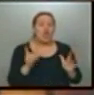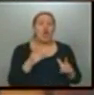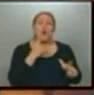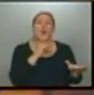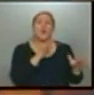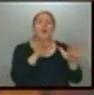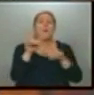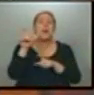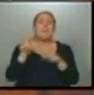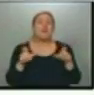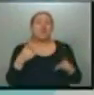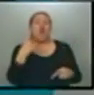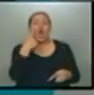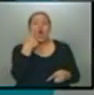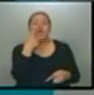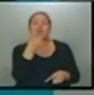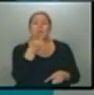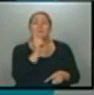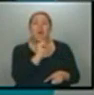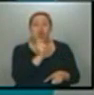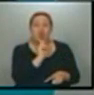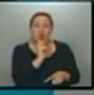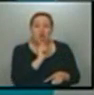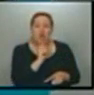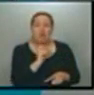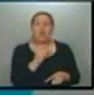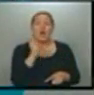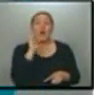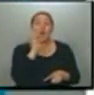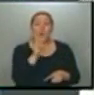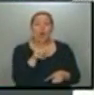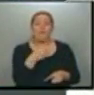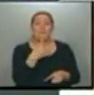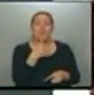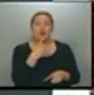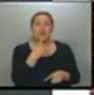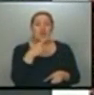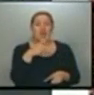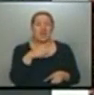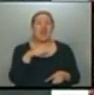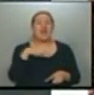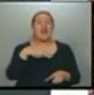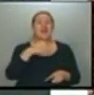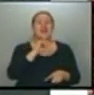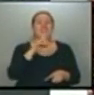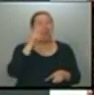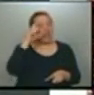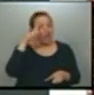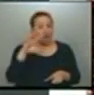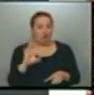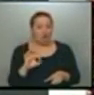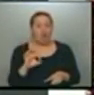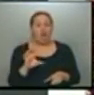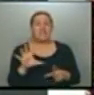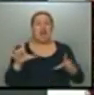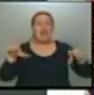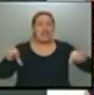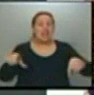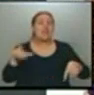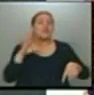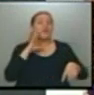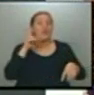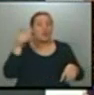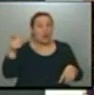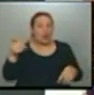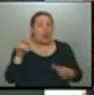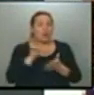gente conocida de un periodista de espectáculos, vio a este muchacho, a Nazareno Caseros, que está ahí en una cancha de los Estados Unidos,